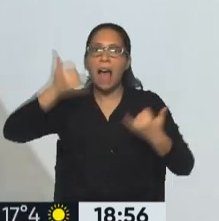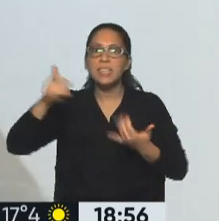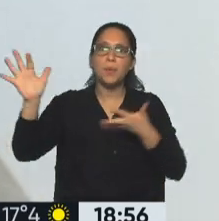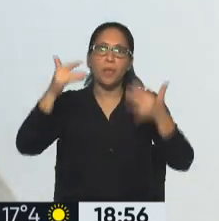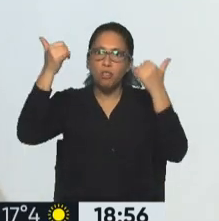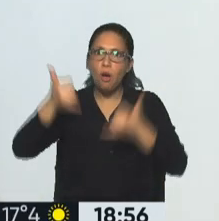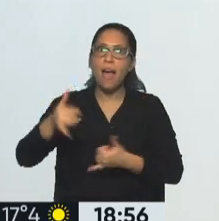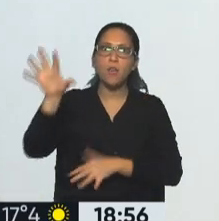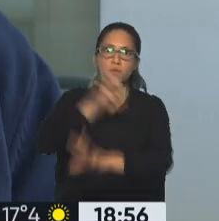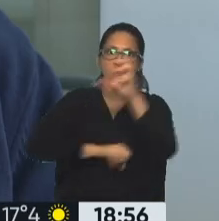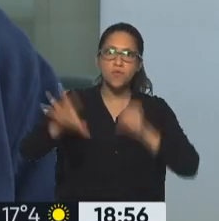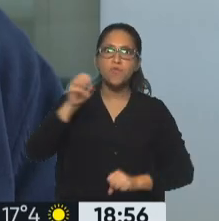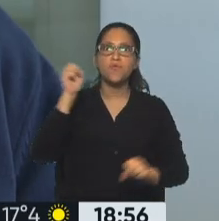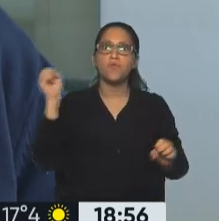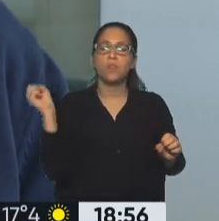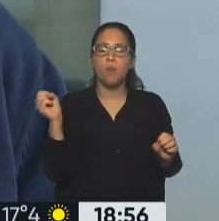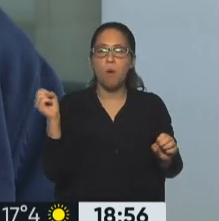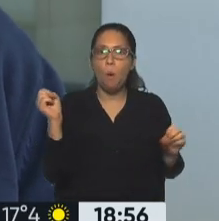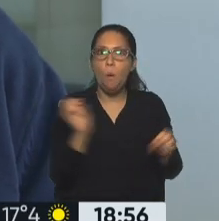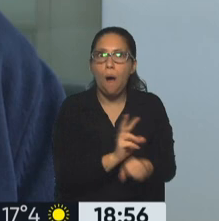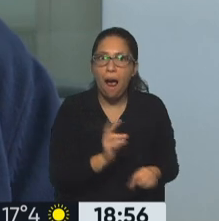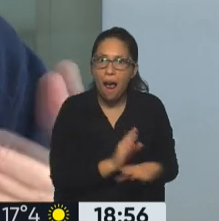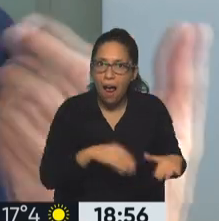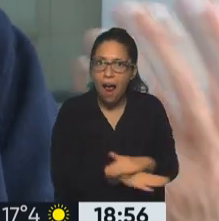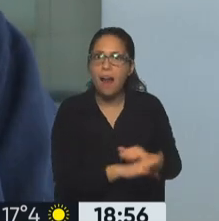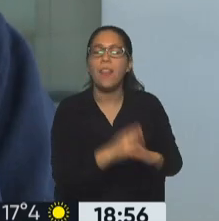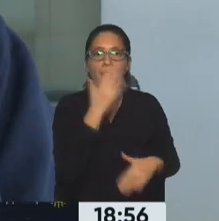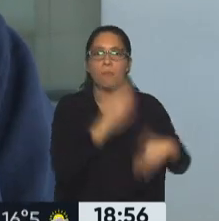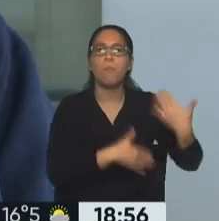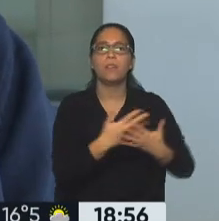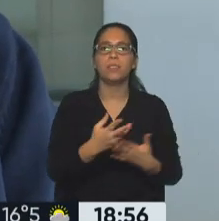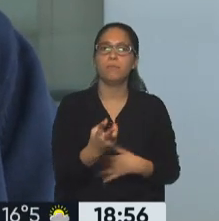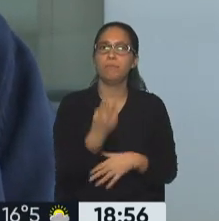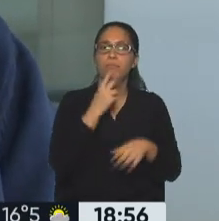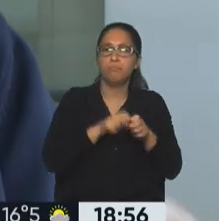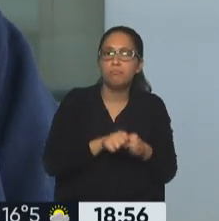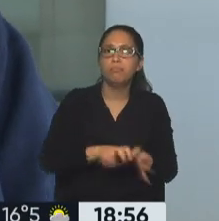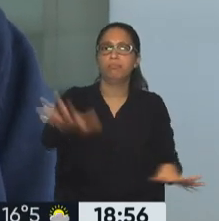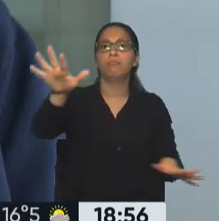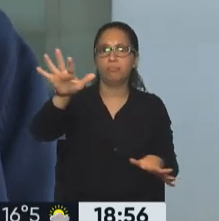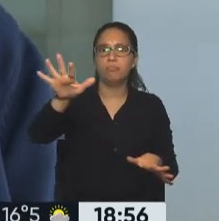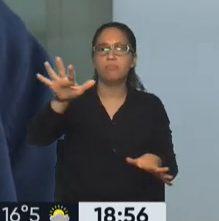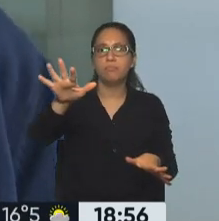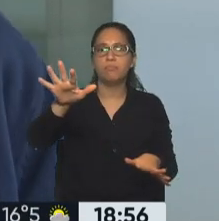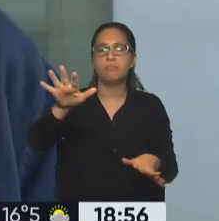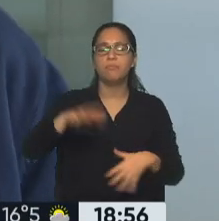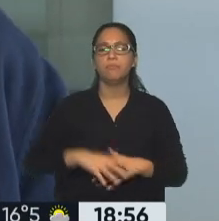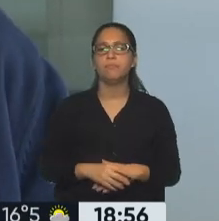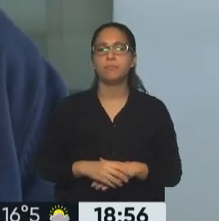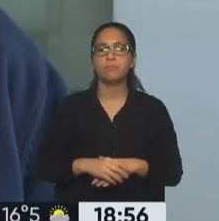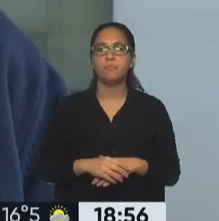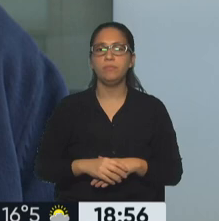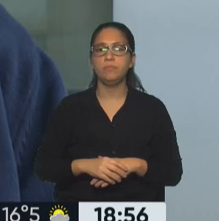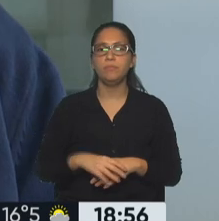el viento, eso hay que acumularlo y esa energía luego se puede inyectar en las redes eléctricas si uno está conectado o bien